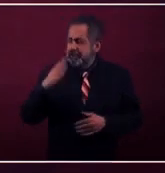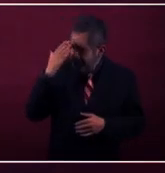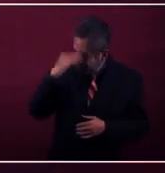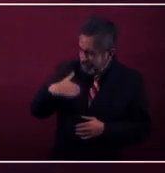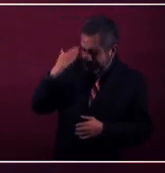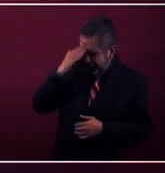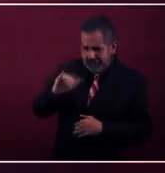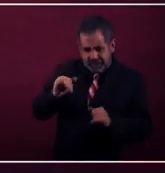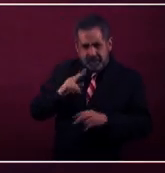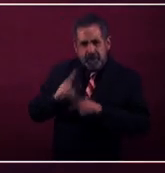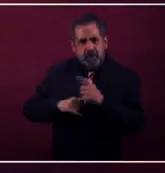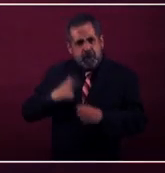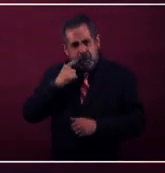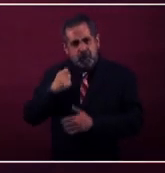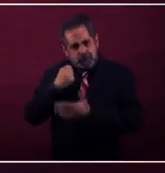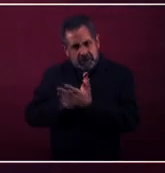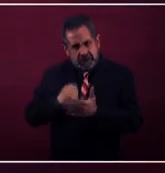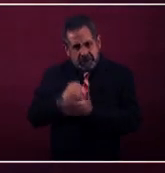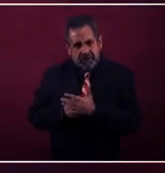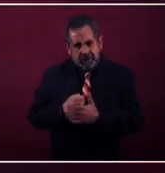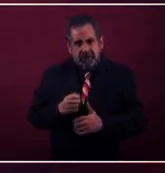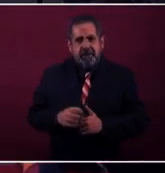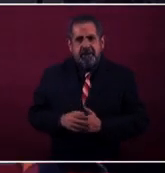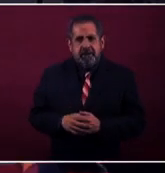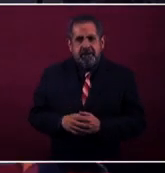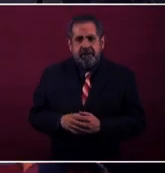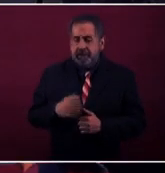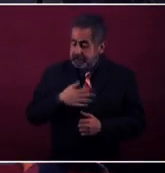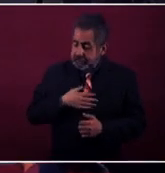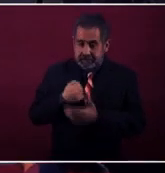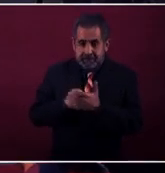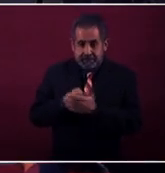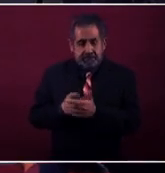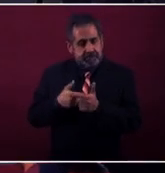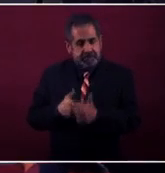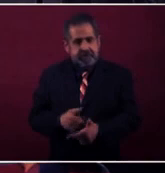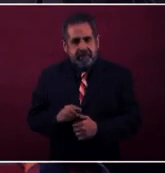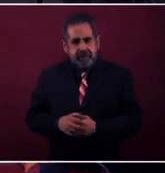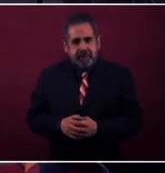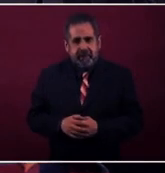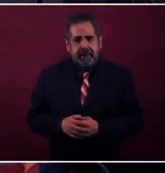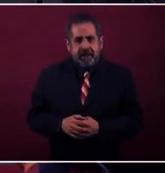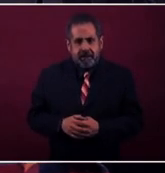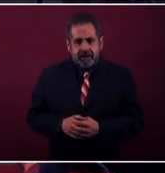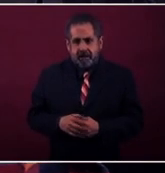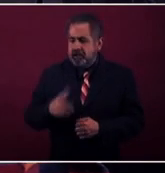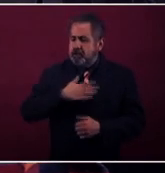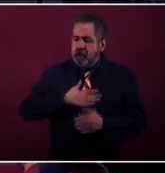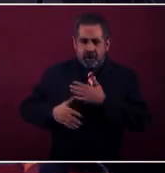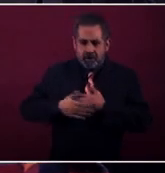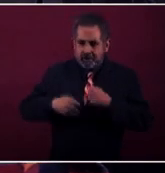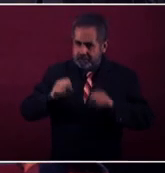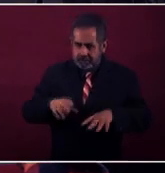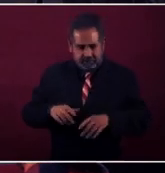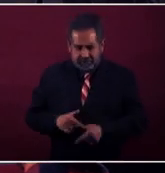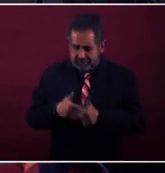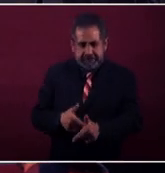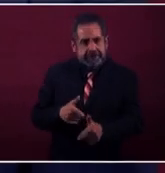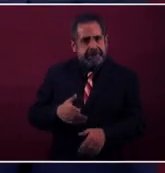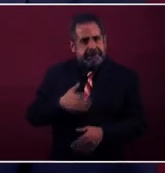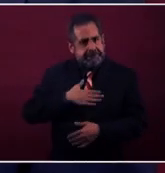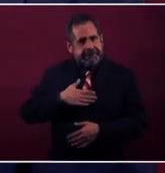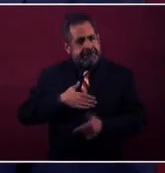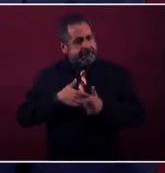pero hay que luchar. Pues hay que luchar. En eso estamos. Sí, hay que no cansarse. No ¿sí? Nos cansamos. Y